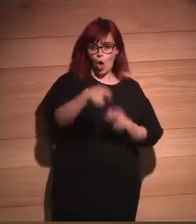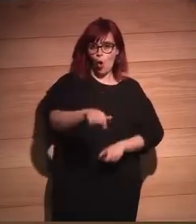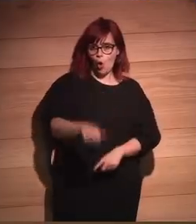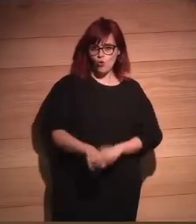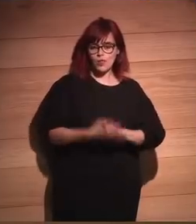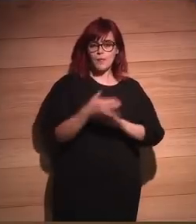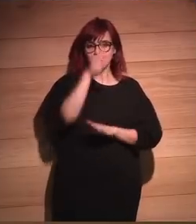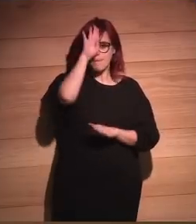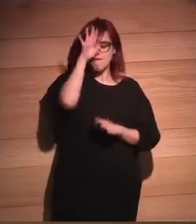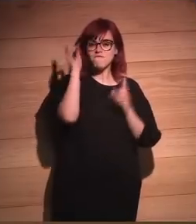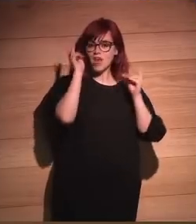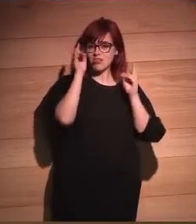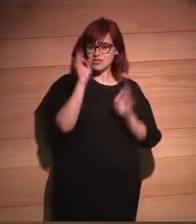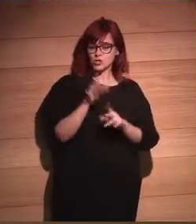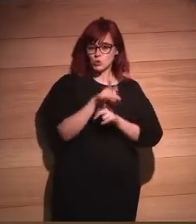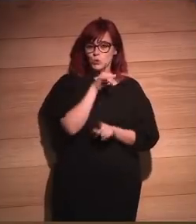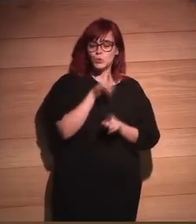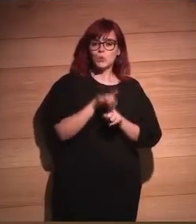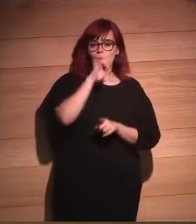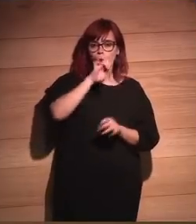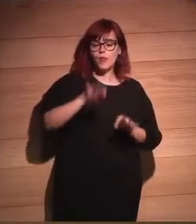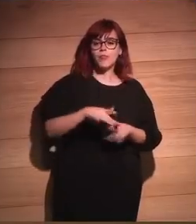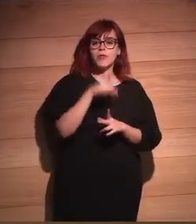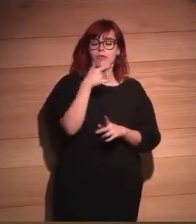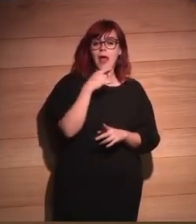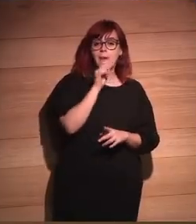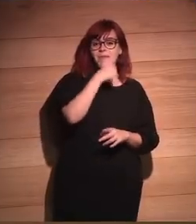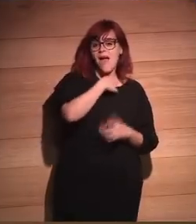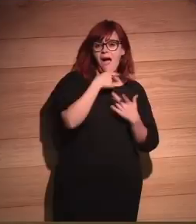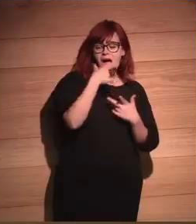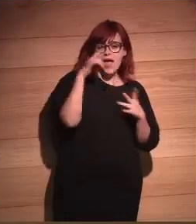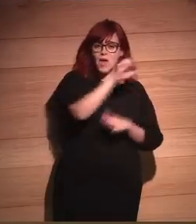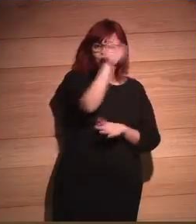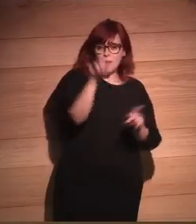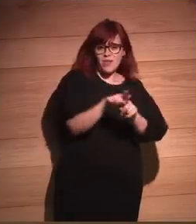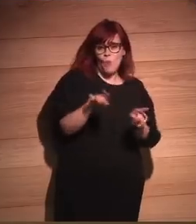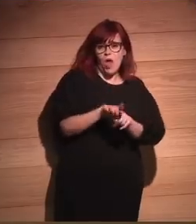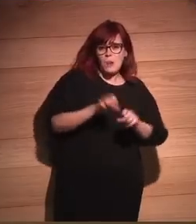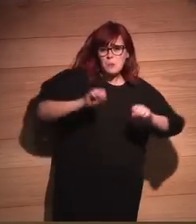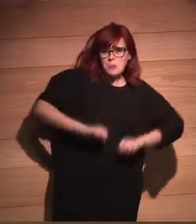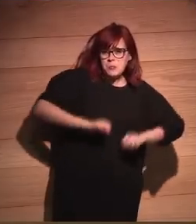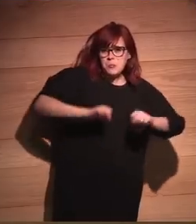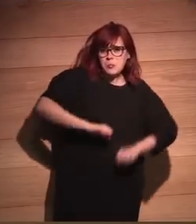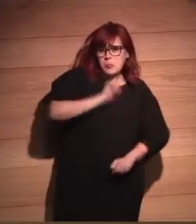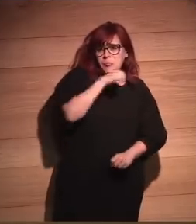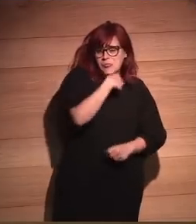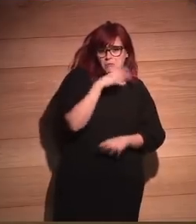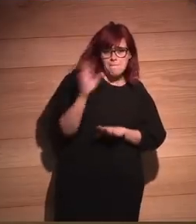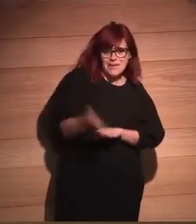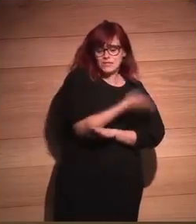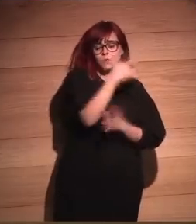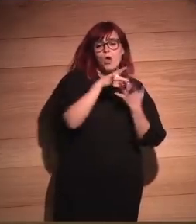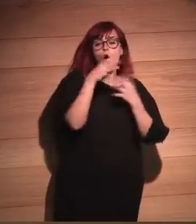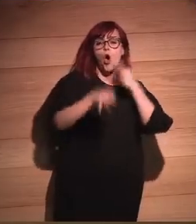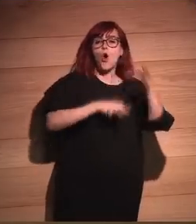cito, al Papa Francisco, ¿no? De Europa, la vieja Europa se nos está quedando anciana. Bueno, ese nuevo